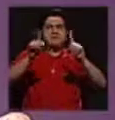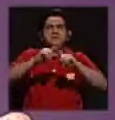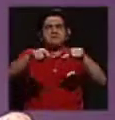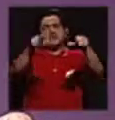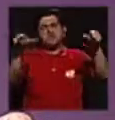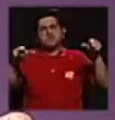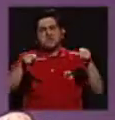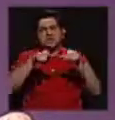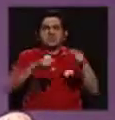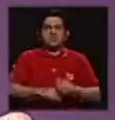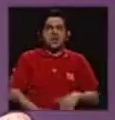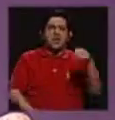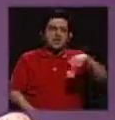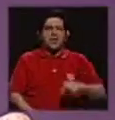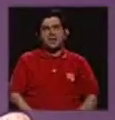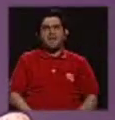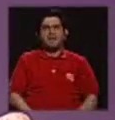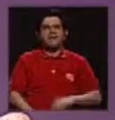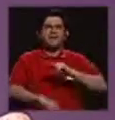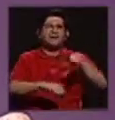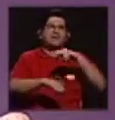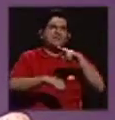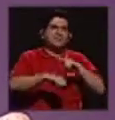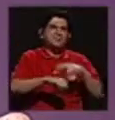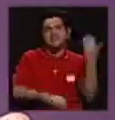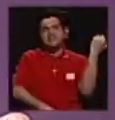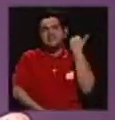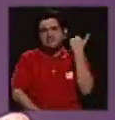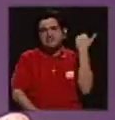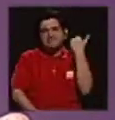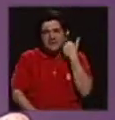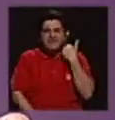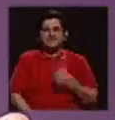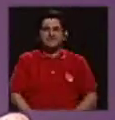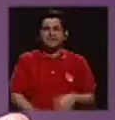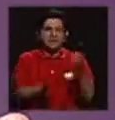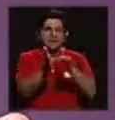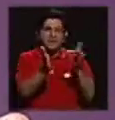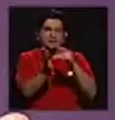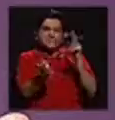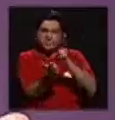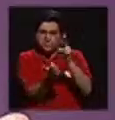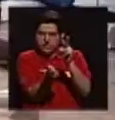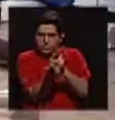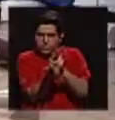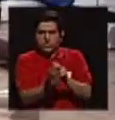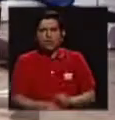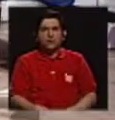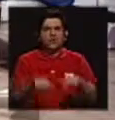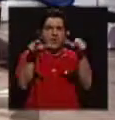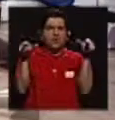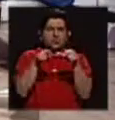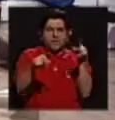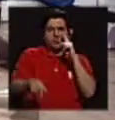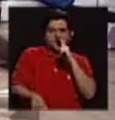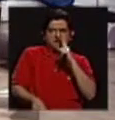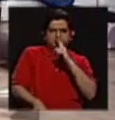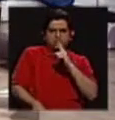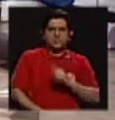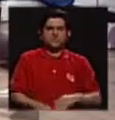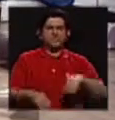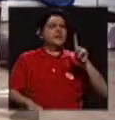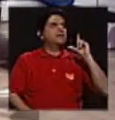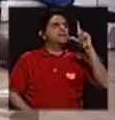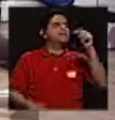lugares a ejercer generalmente o a ser víctimas de explotación sexual, en prostíbulos alejados de la ciudad,